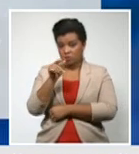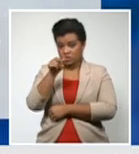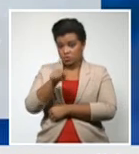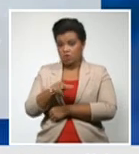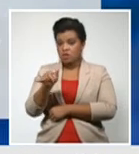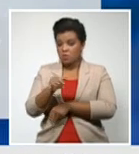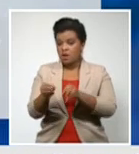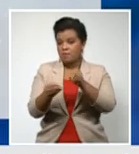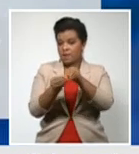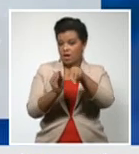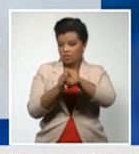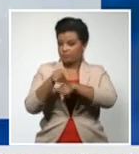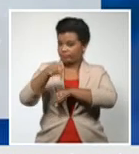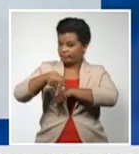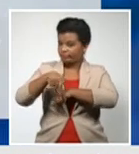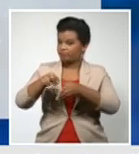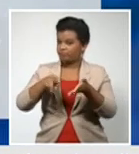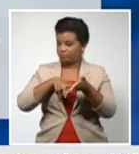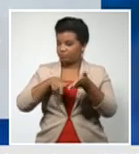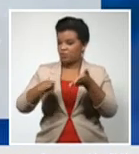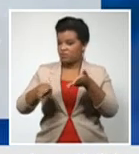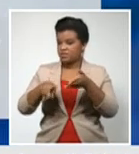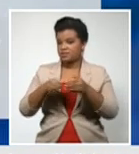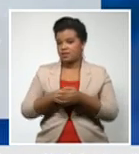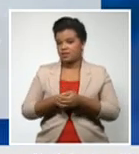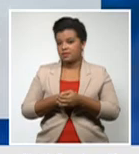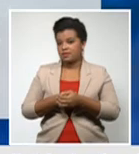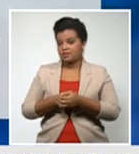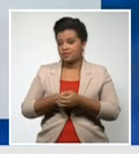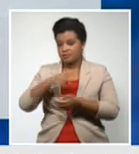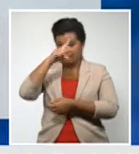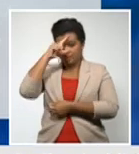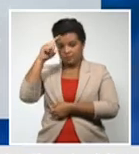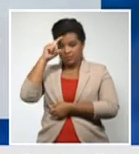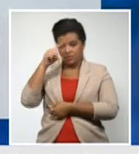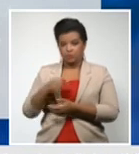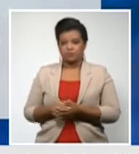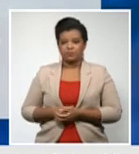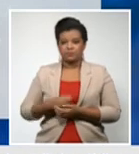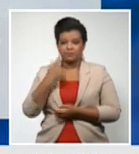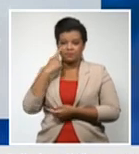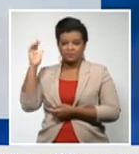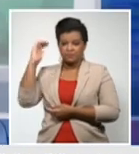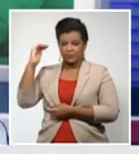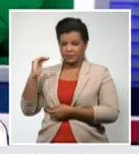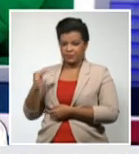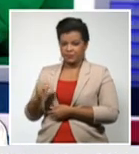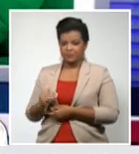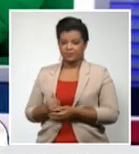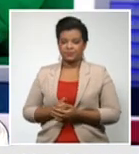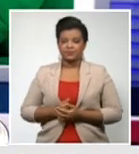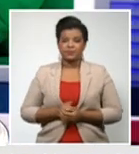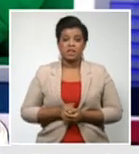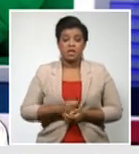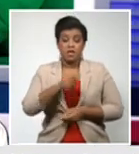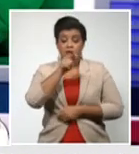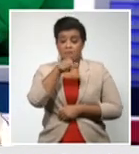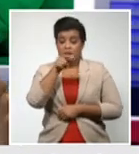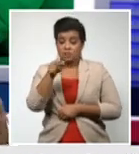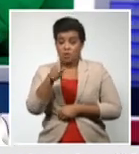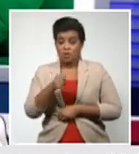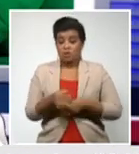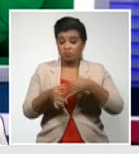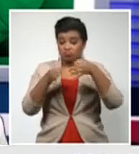este caso de la provincia de Santi Espíritu. Los casos autóctonos, el mayor número,